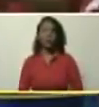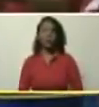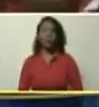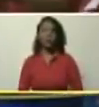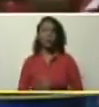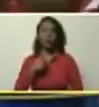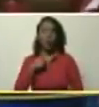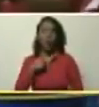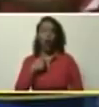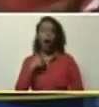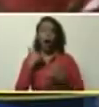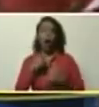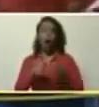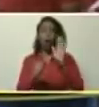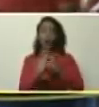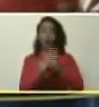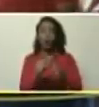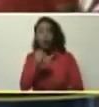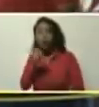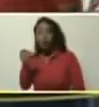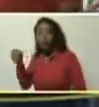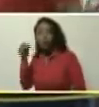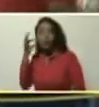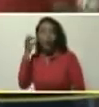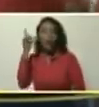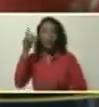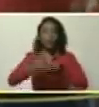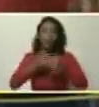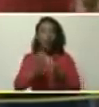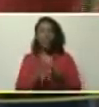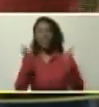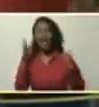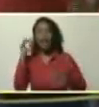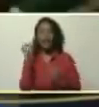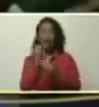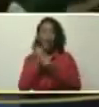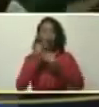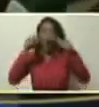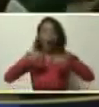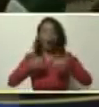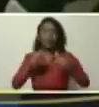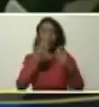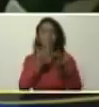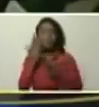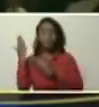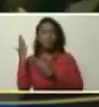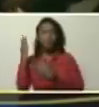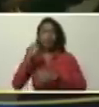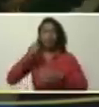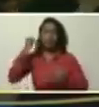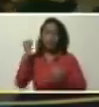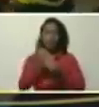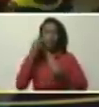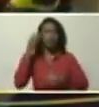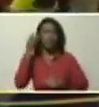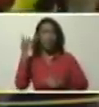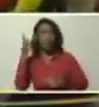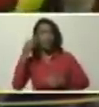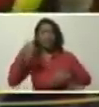Voy a pasarle el micrófono a Iris Varela, que hizo un gran trabajo aquí, compañero presidente. Incansable nuestra hermana